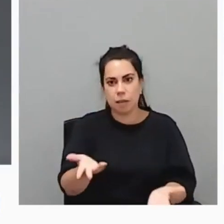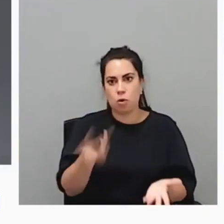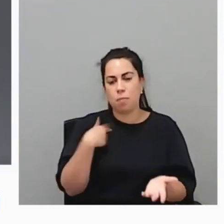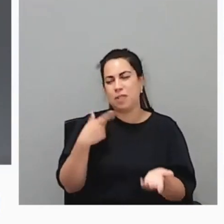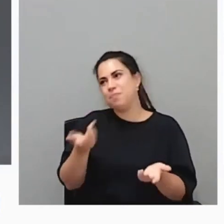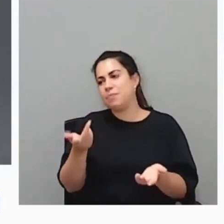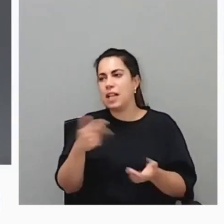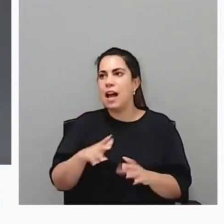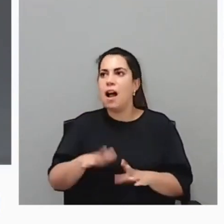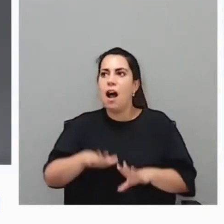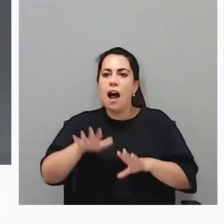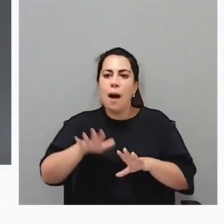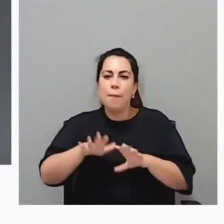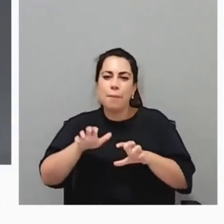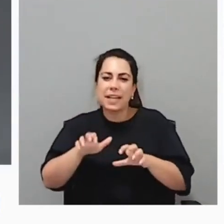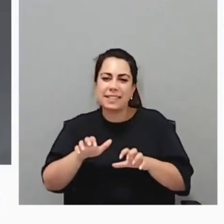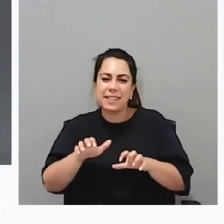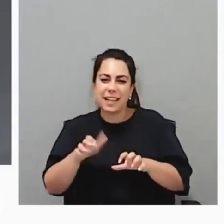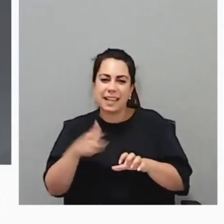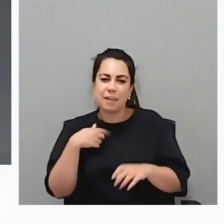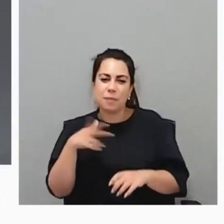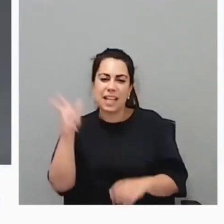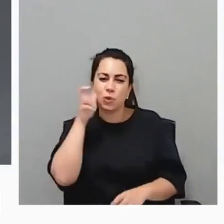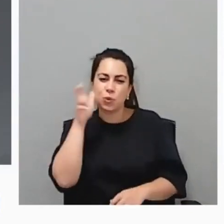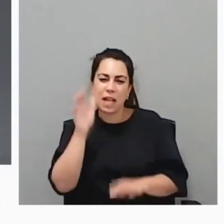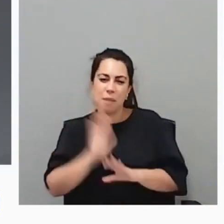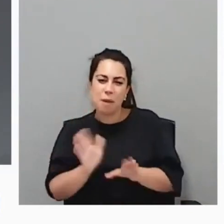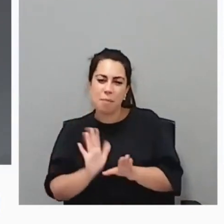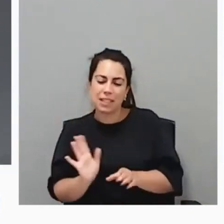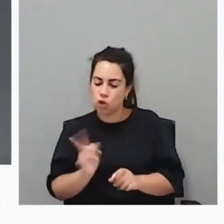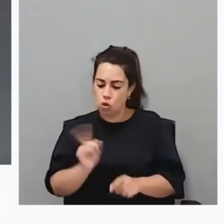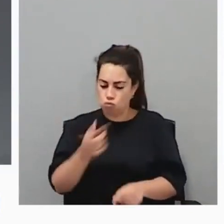masterclass del profesor, sino además adentrarnos en diferentes